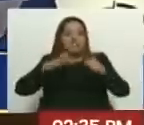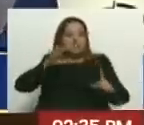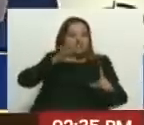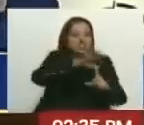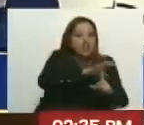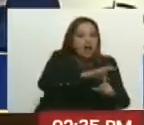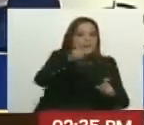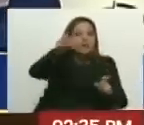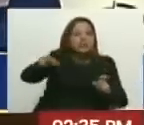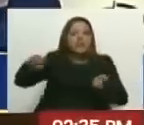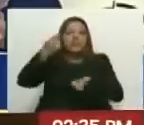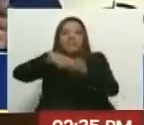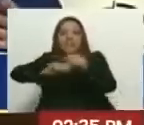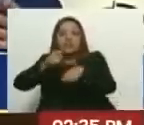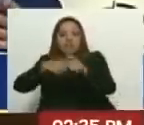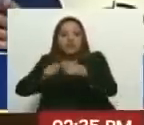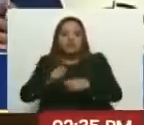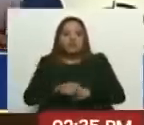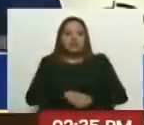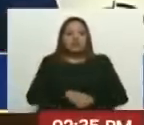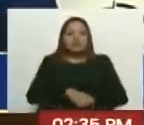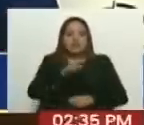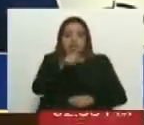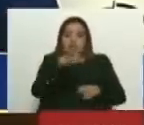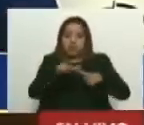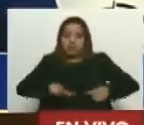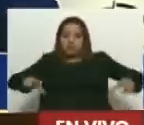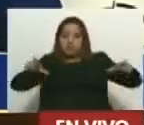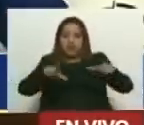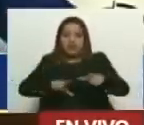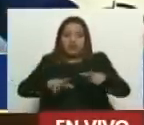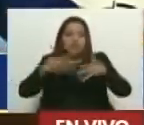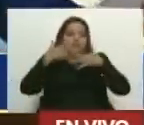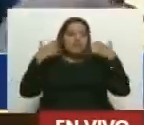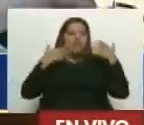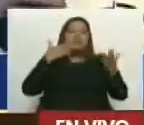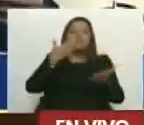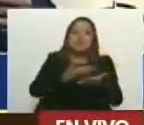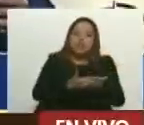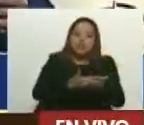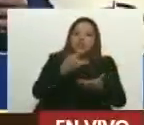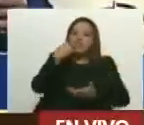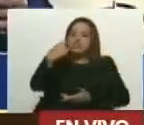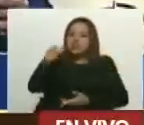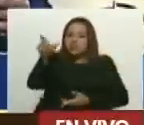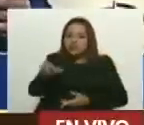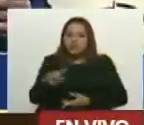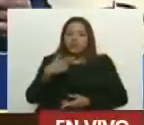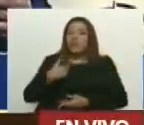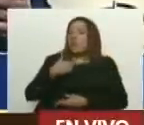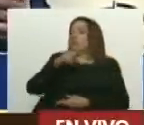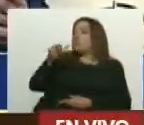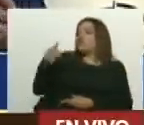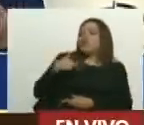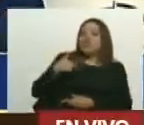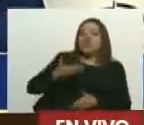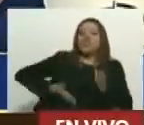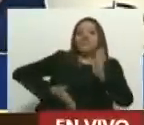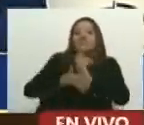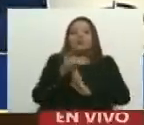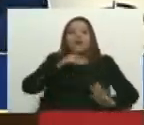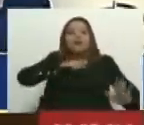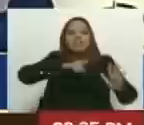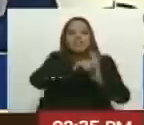de comerciantes de la localidad, manifestando lo siguiente: vamos a meter